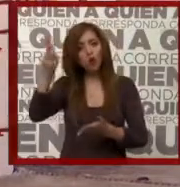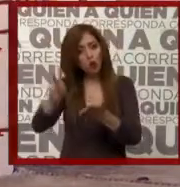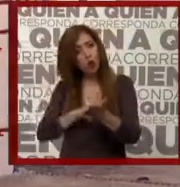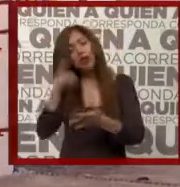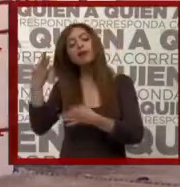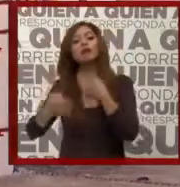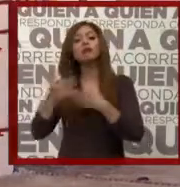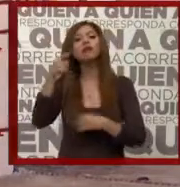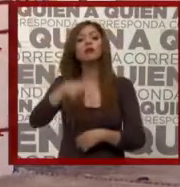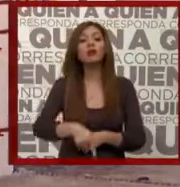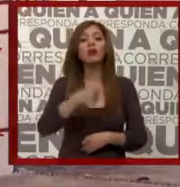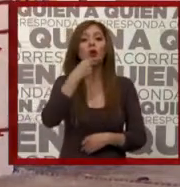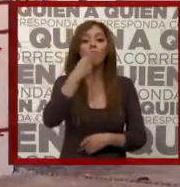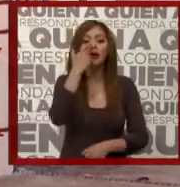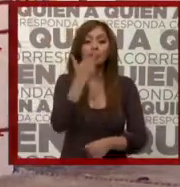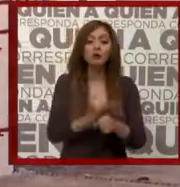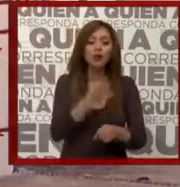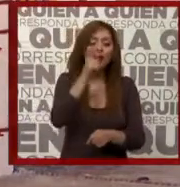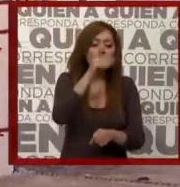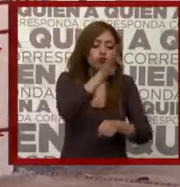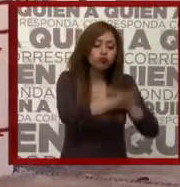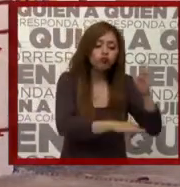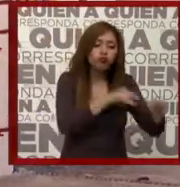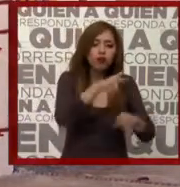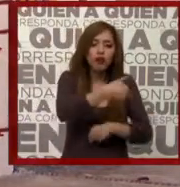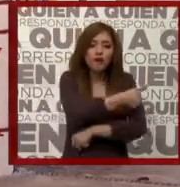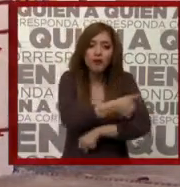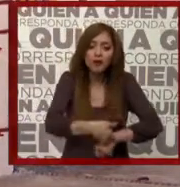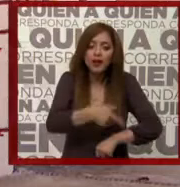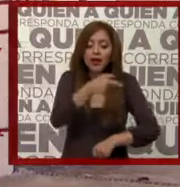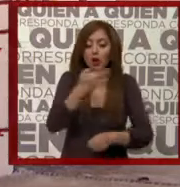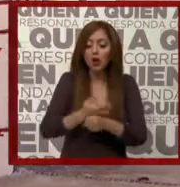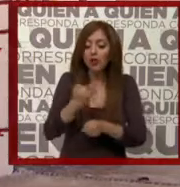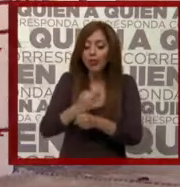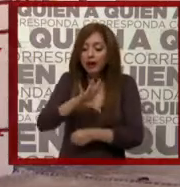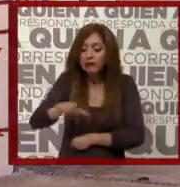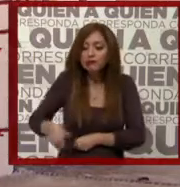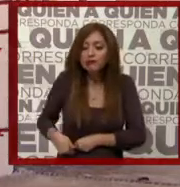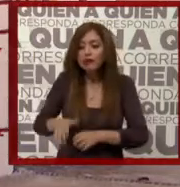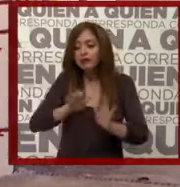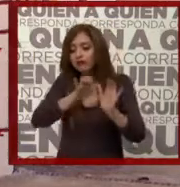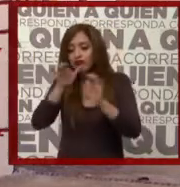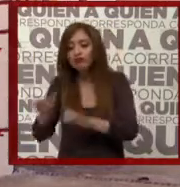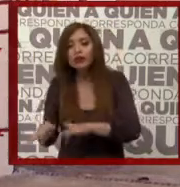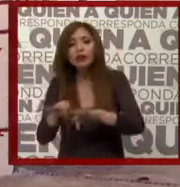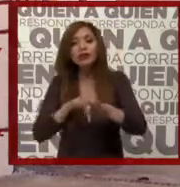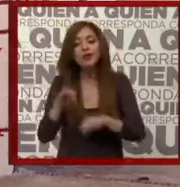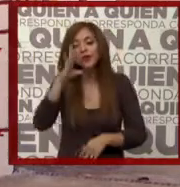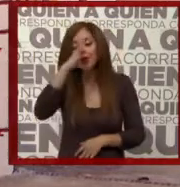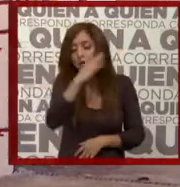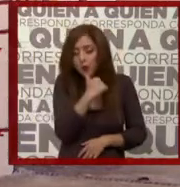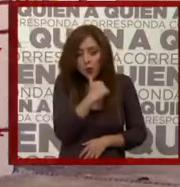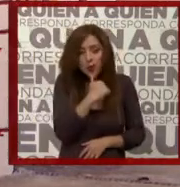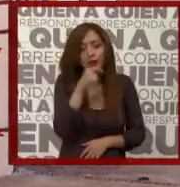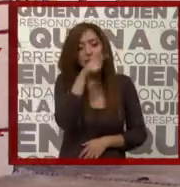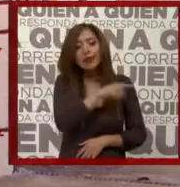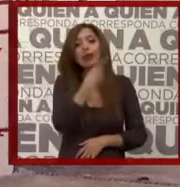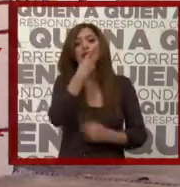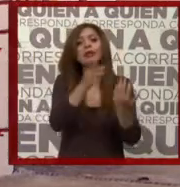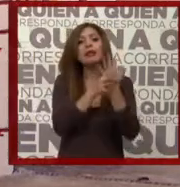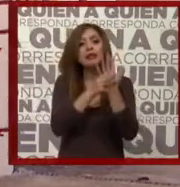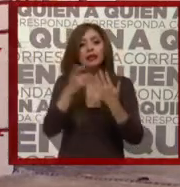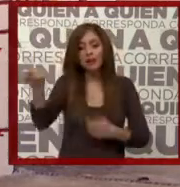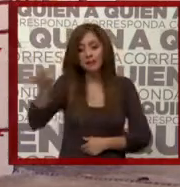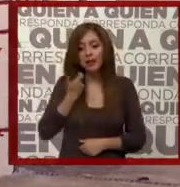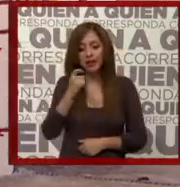ya que él es el sustento económico de su familia y a causa de este accidente ya no podrá regresar a su trabajo. Él considera que la indemnización